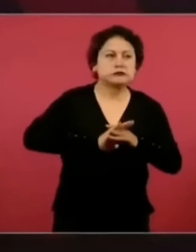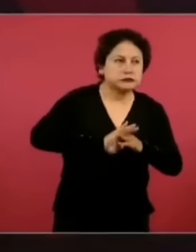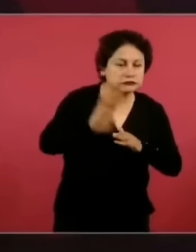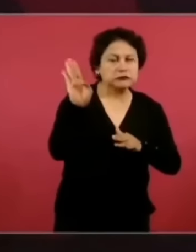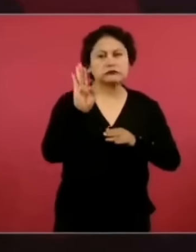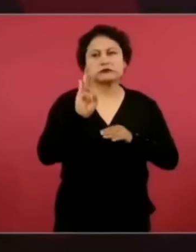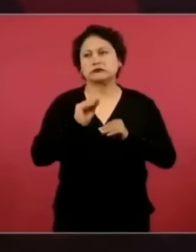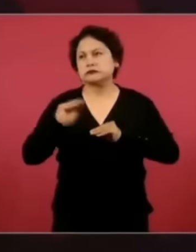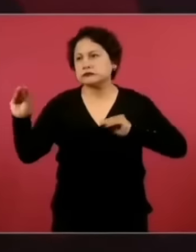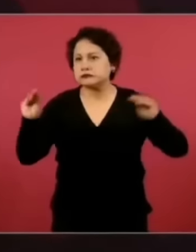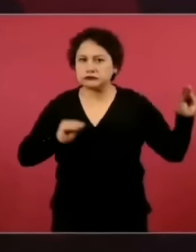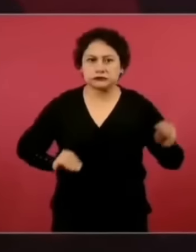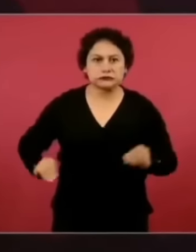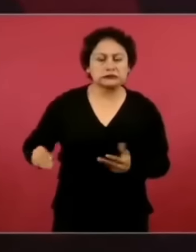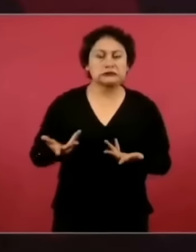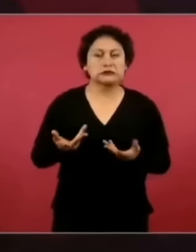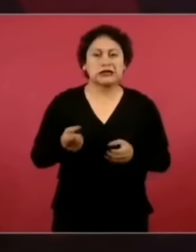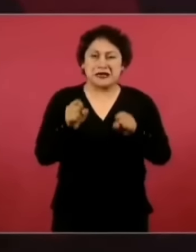al narcotráfico.